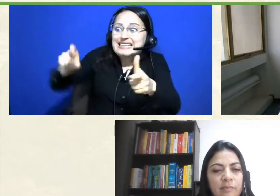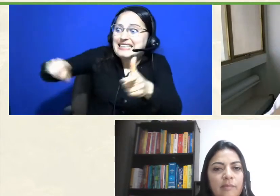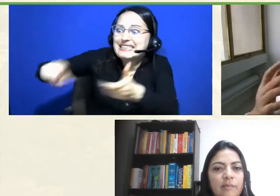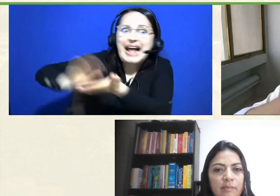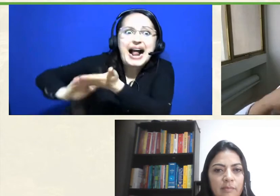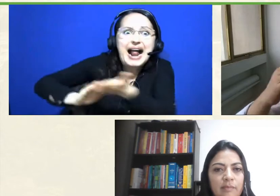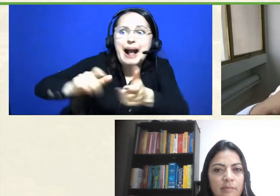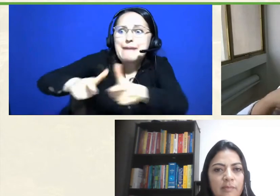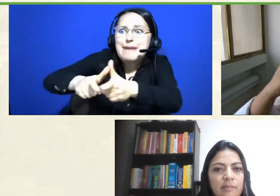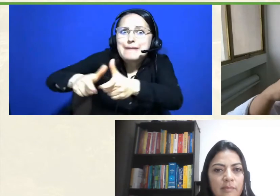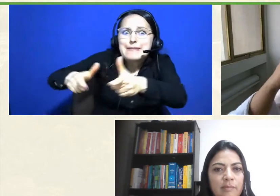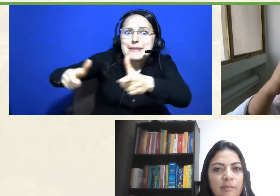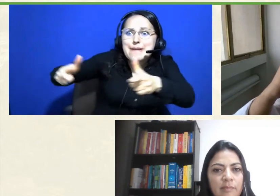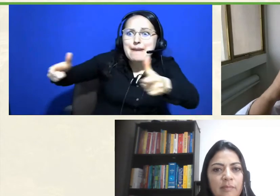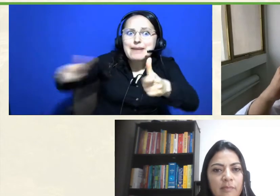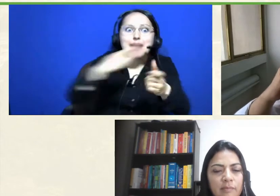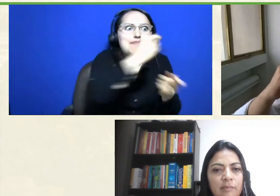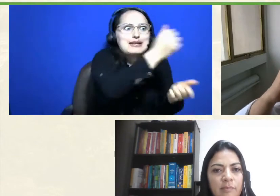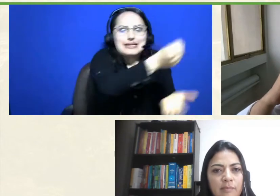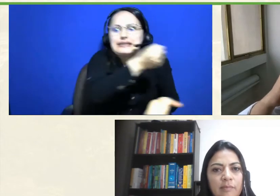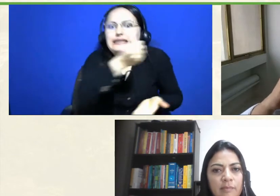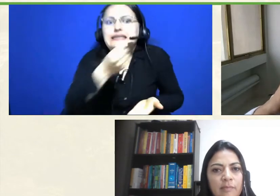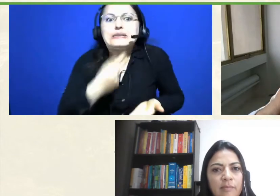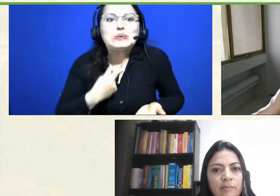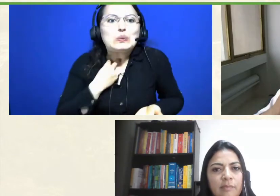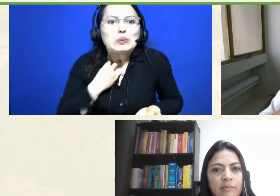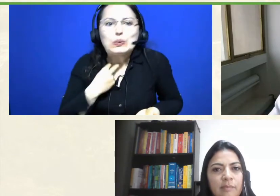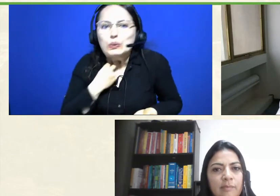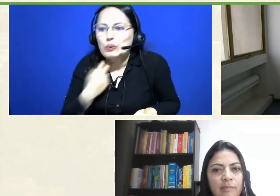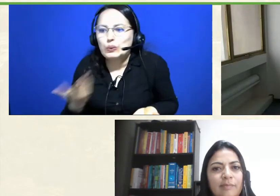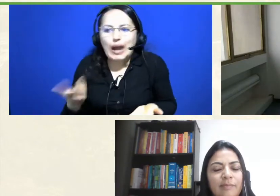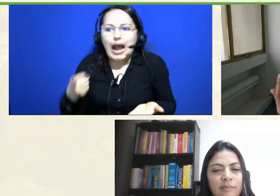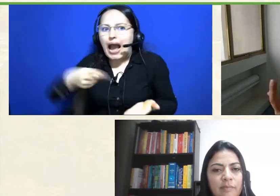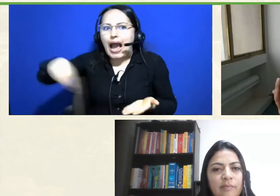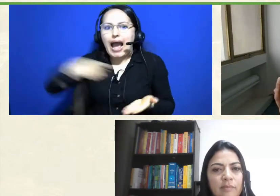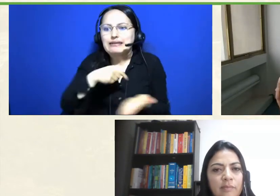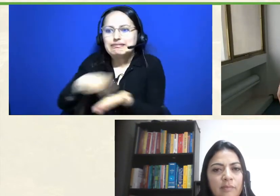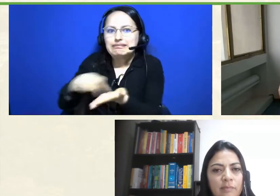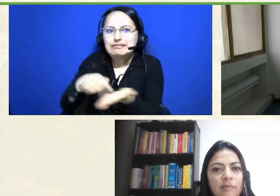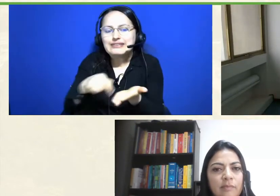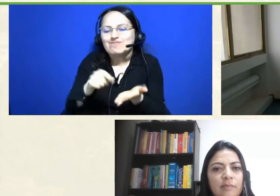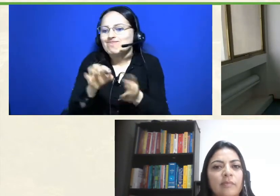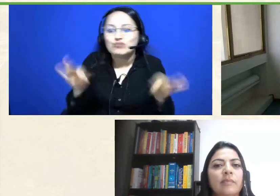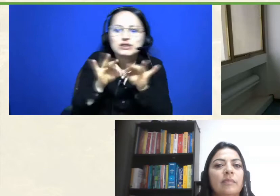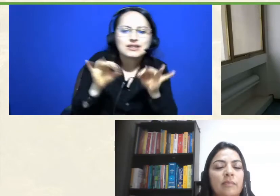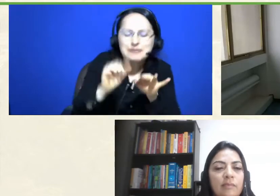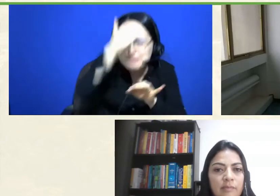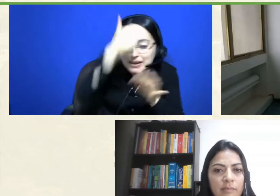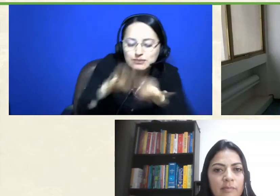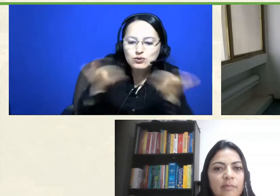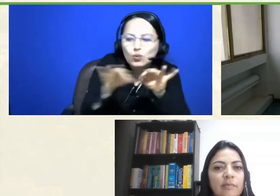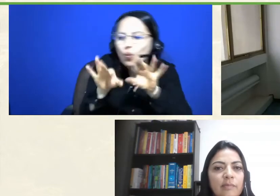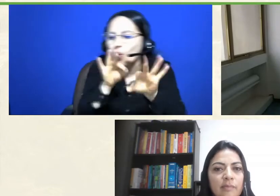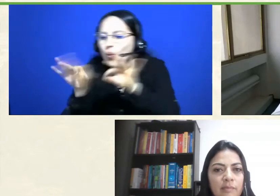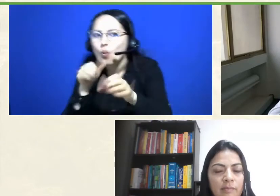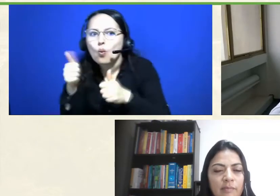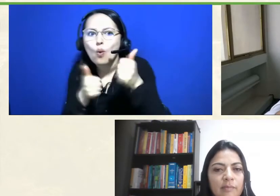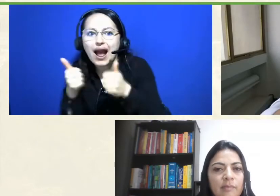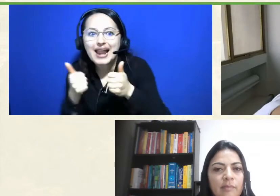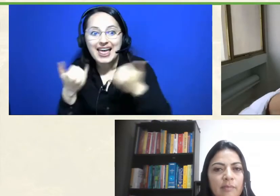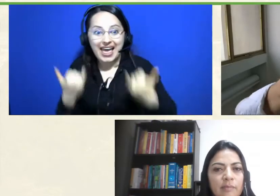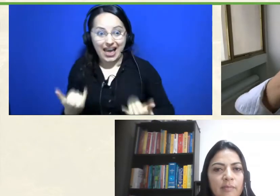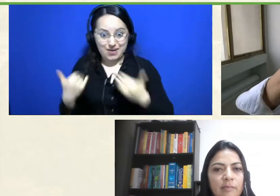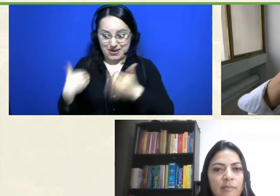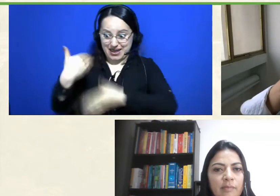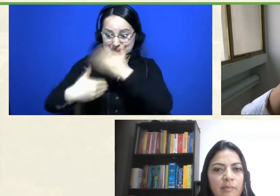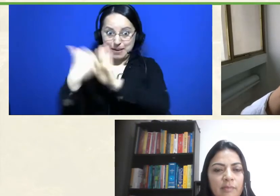de sociedades cada vez más la necesidad y el presupuesto están más alejados y toca priorizar. Pero este mecanismo le permite a usted